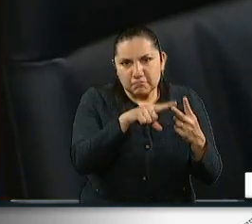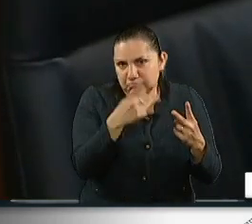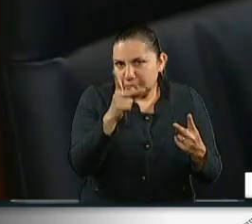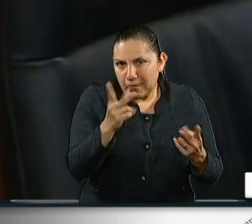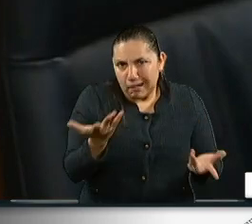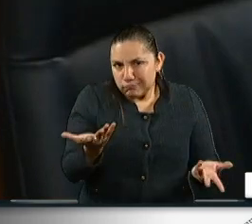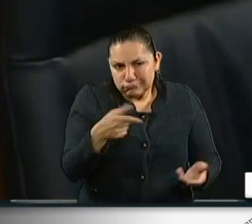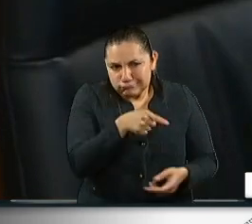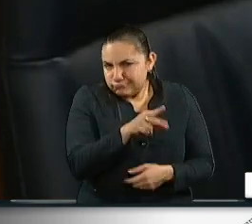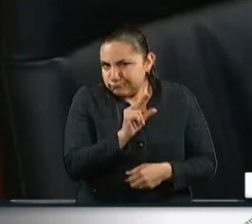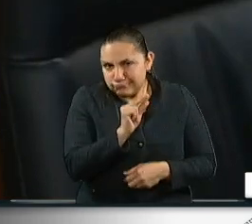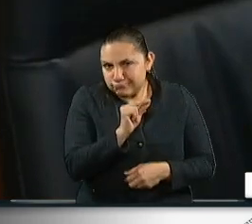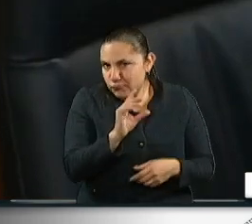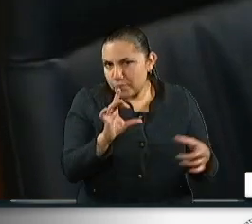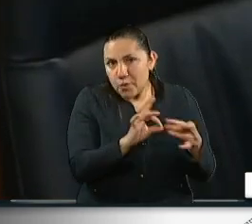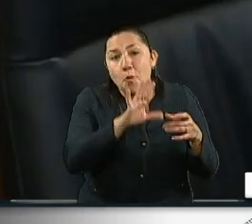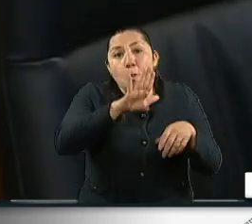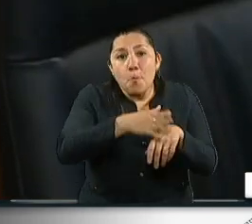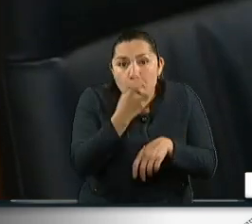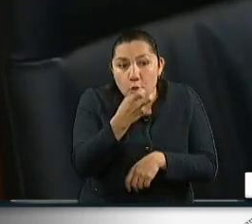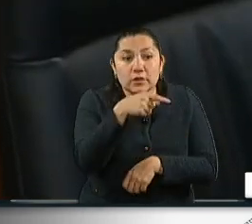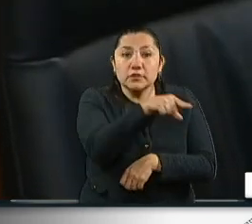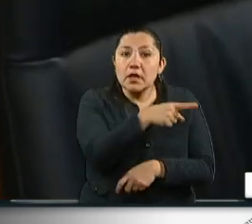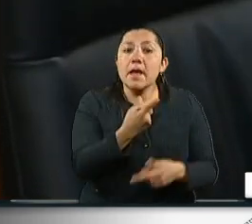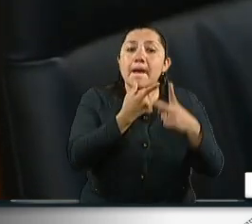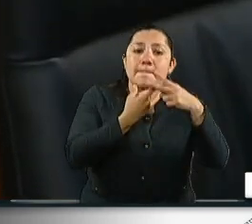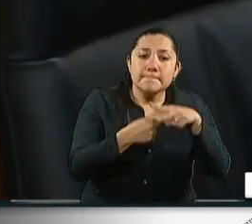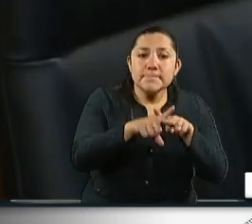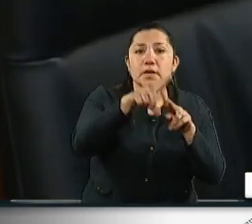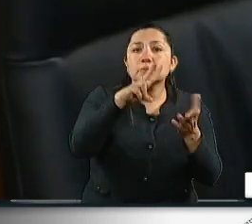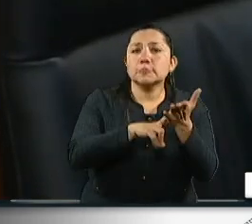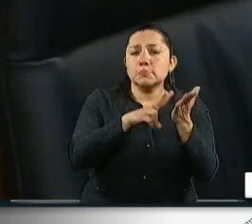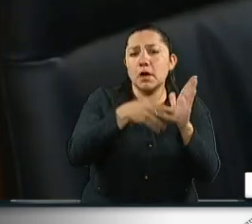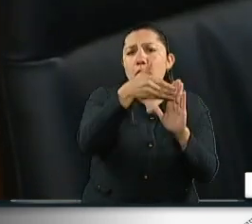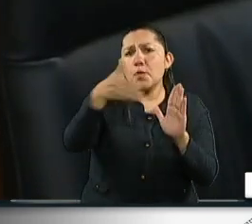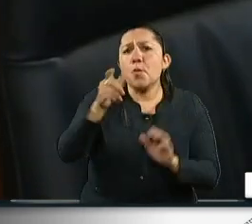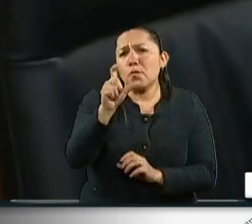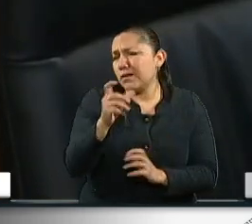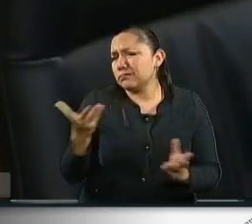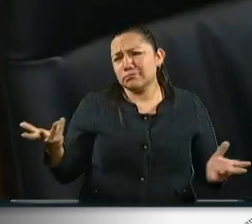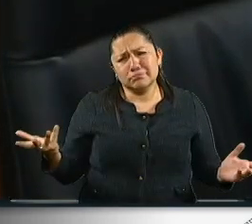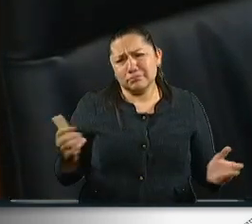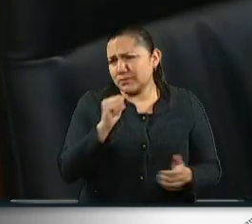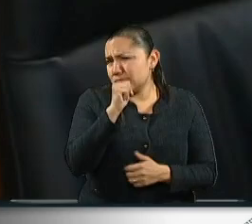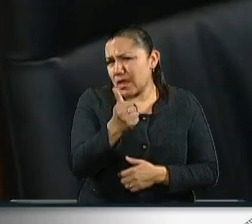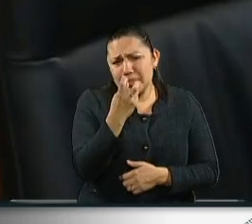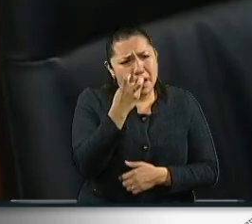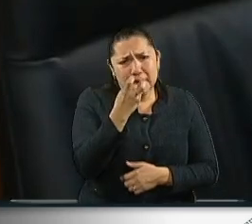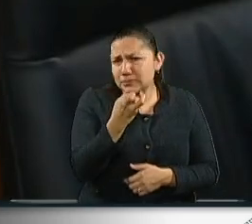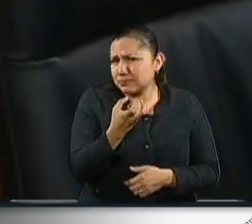nunca va a iniciar su vigencia no va no va a existir en la vida jurídica